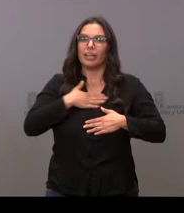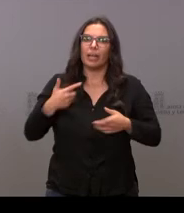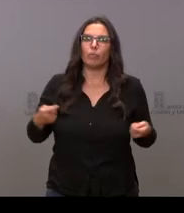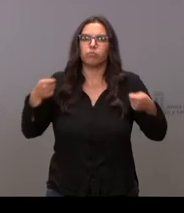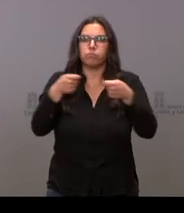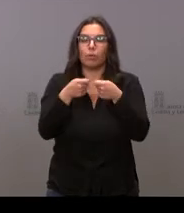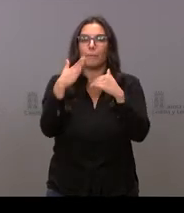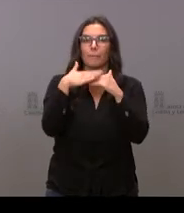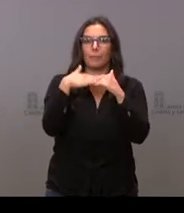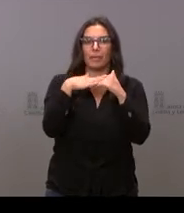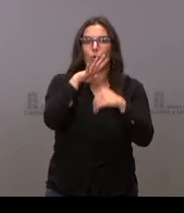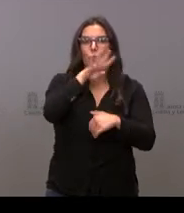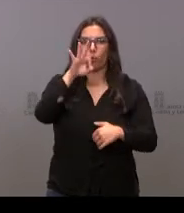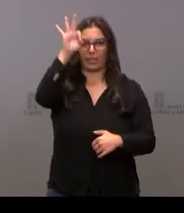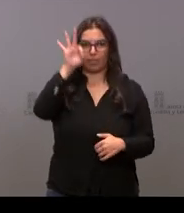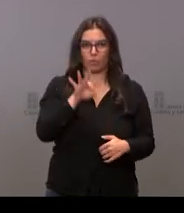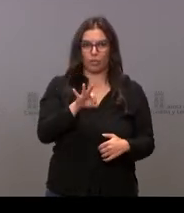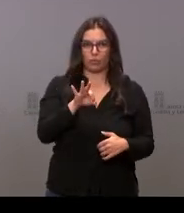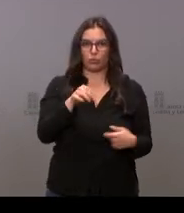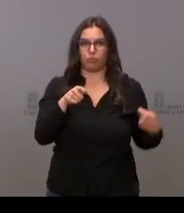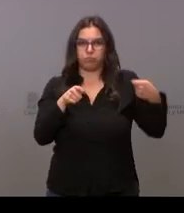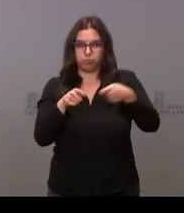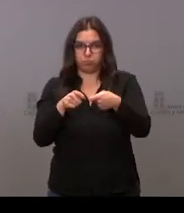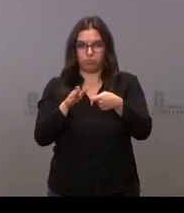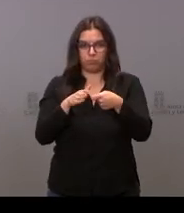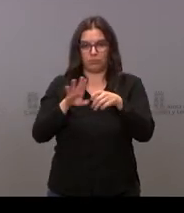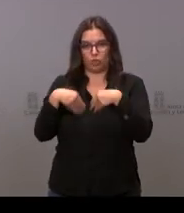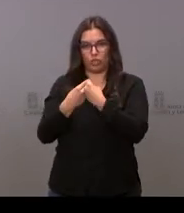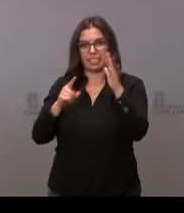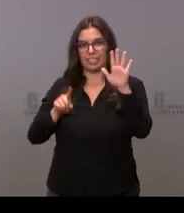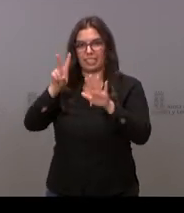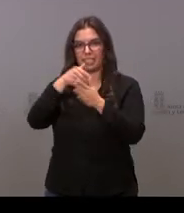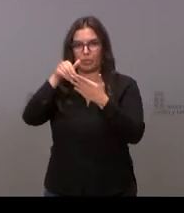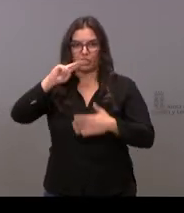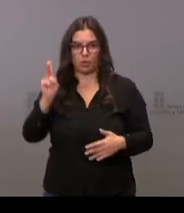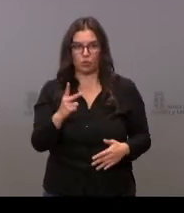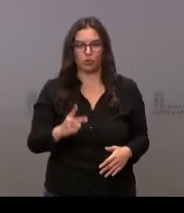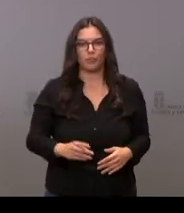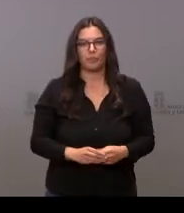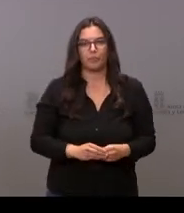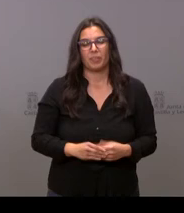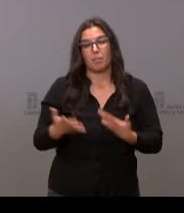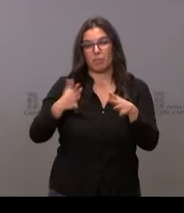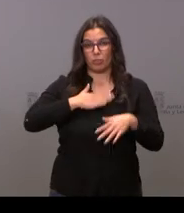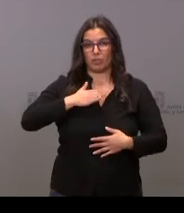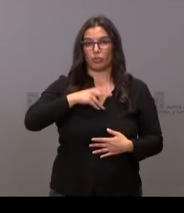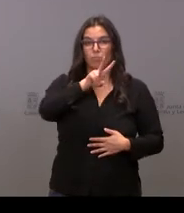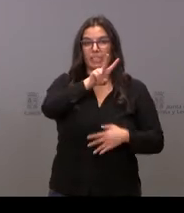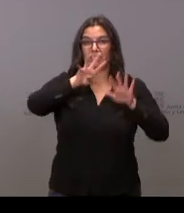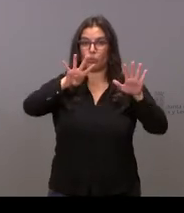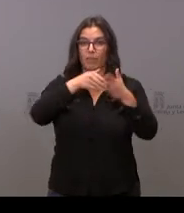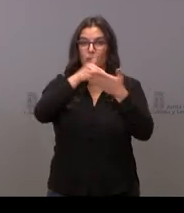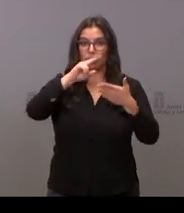como mínimo un 40 por ciento de estos 67 millones de euros en torno a 29 millones de